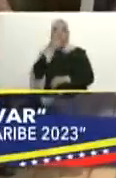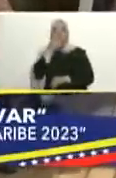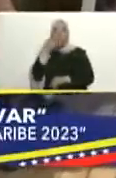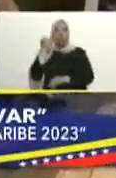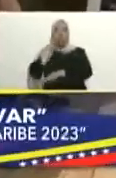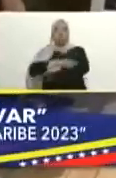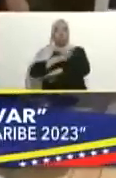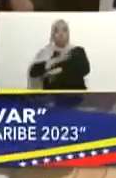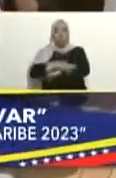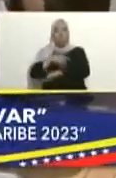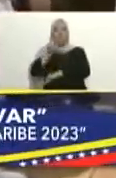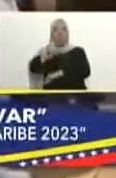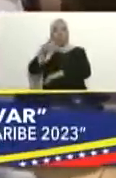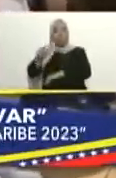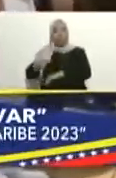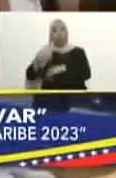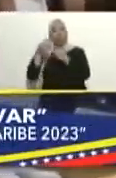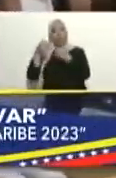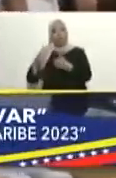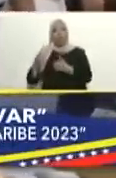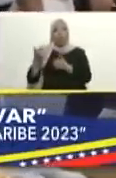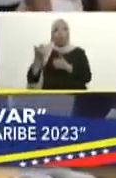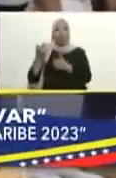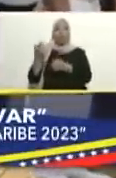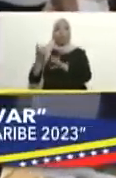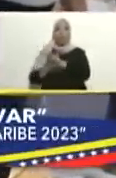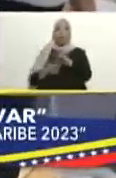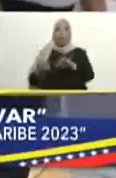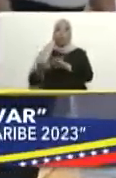que supere las dificultades del presente